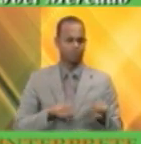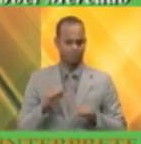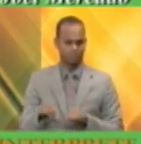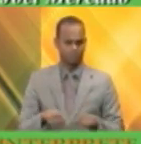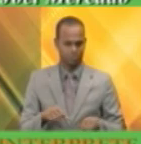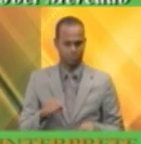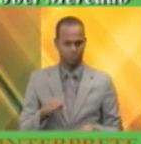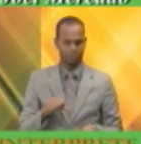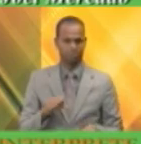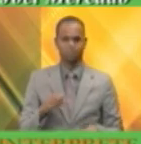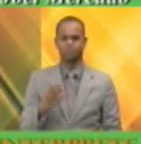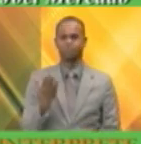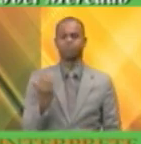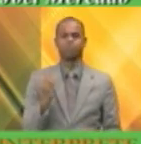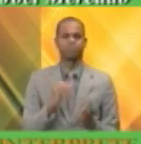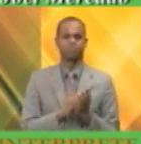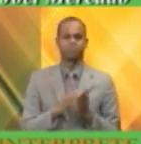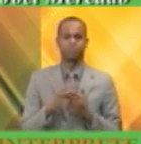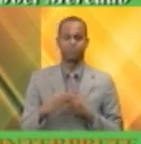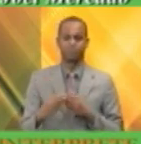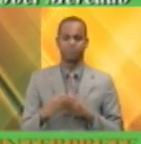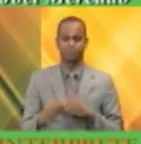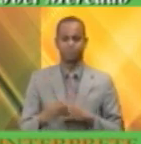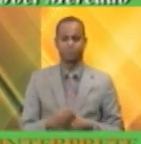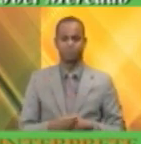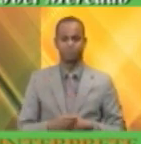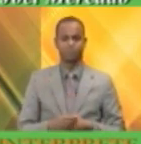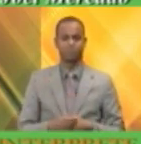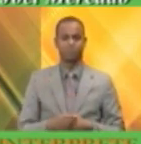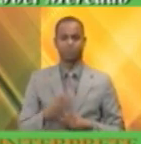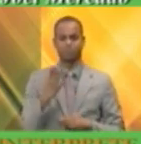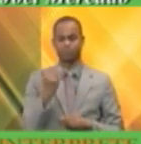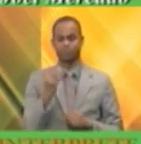ruta? $15,000.